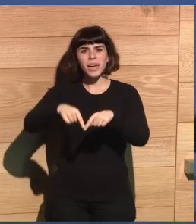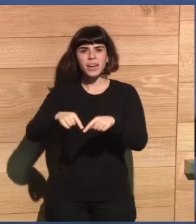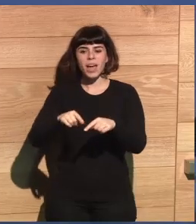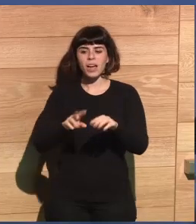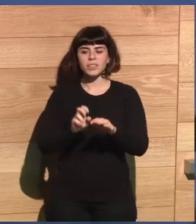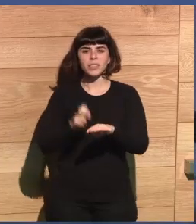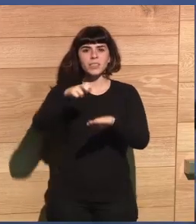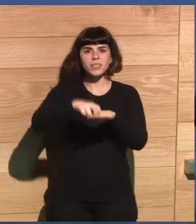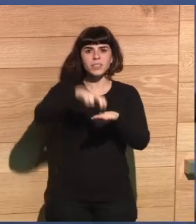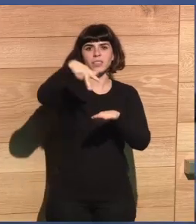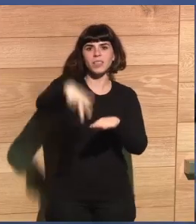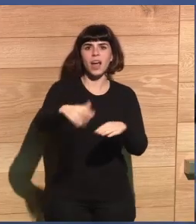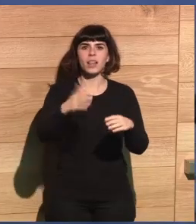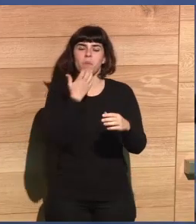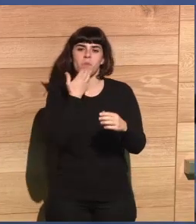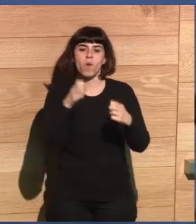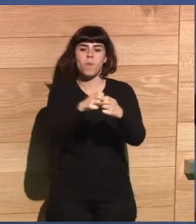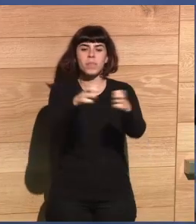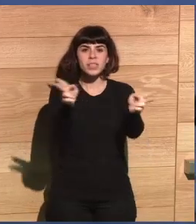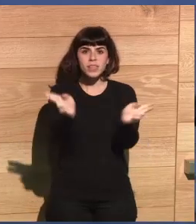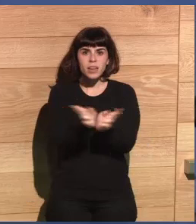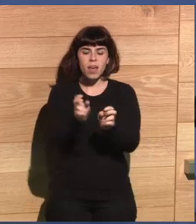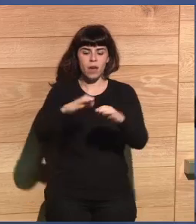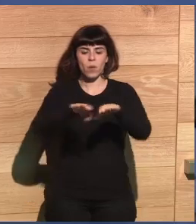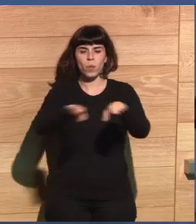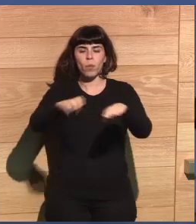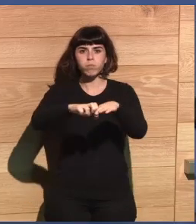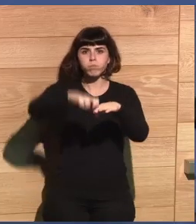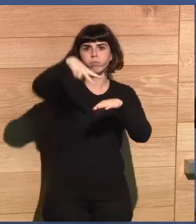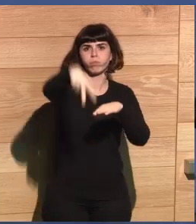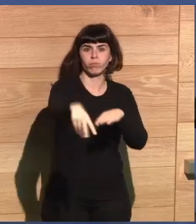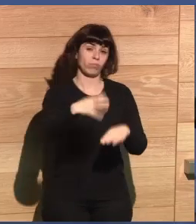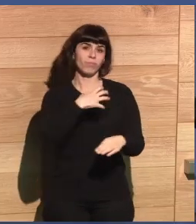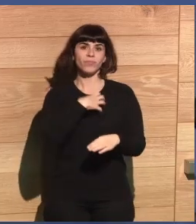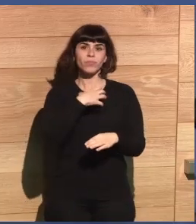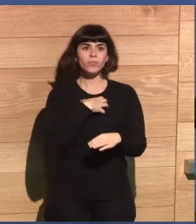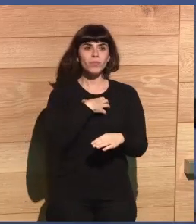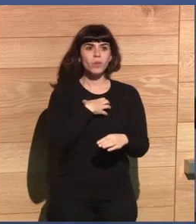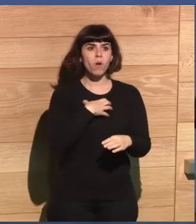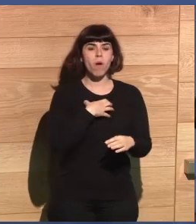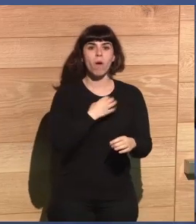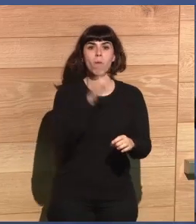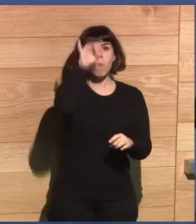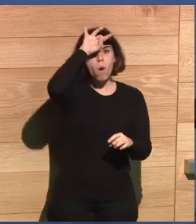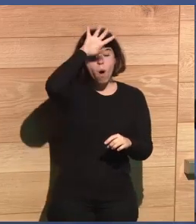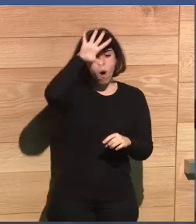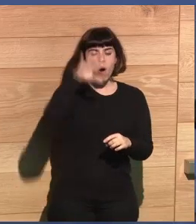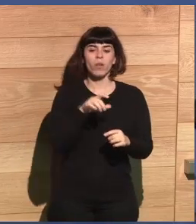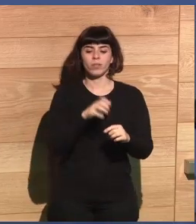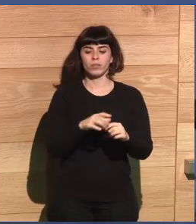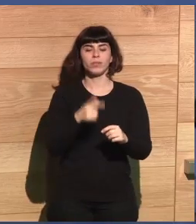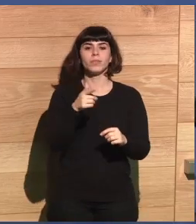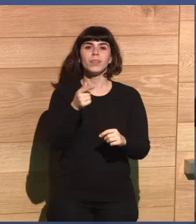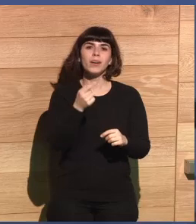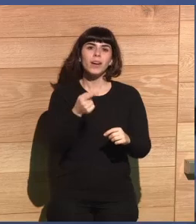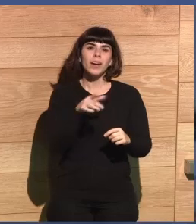podemos tirarnos a la piscina desde el bordillo, quedó fascinada. Maite, entusiasmada, corrió a preguntar a los mayores